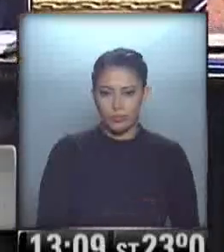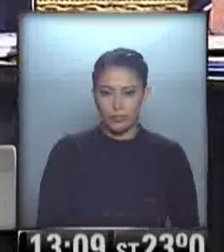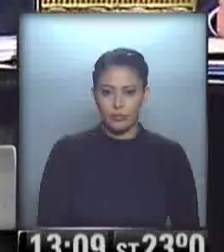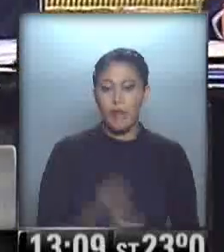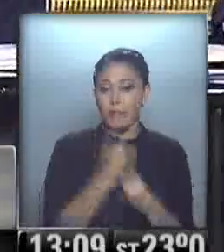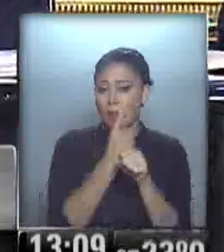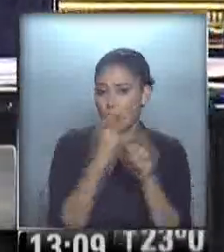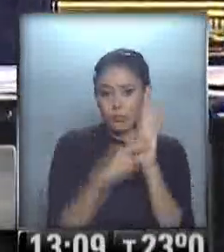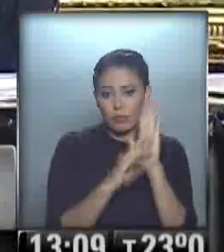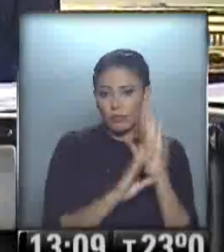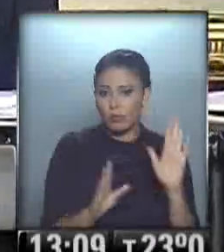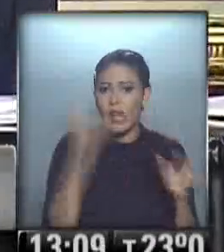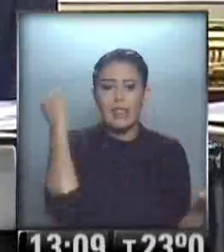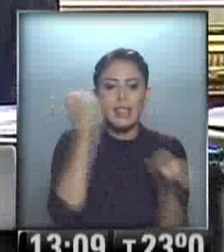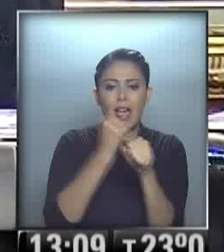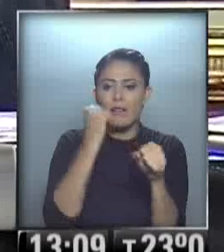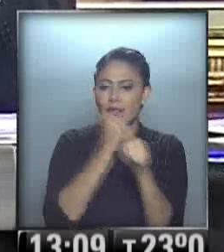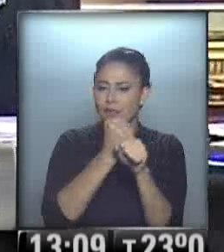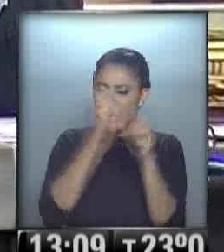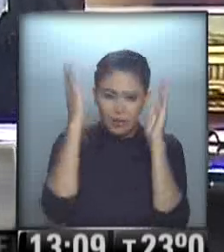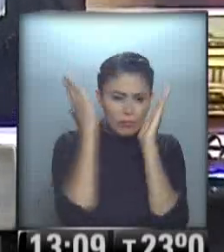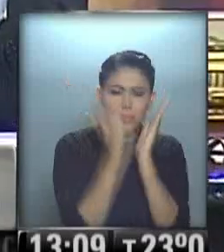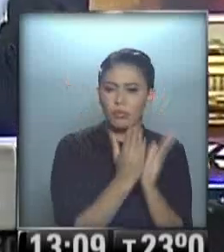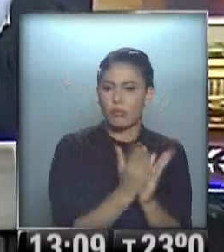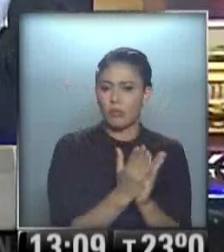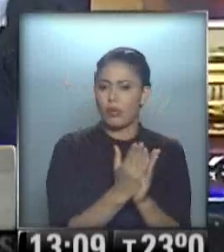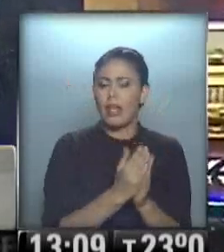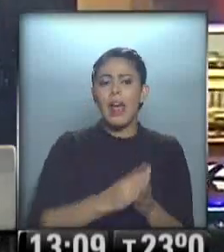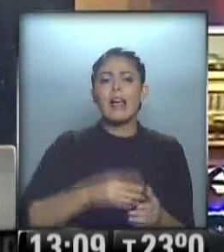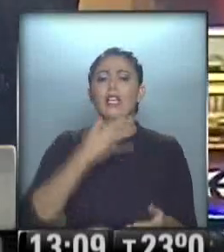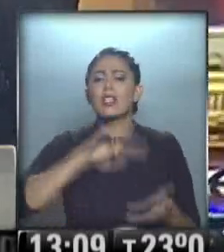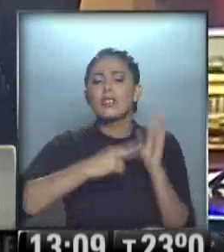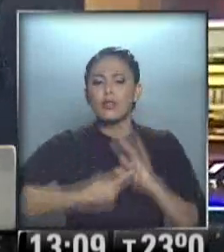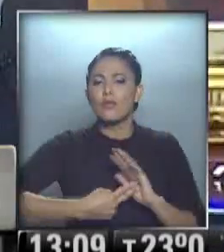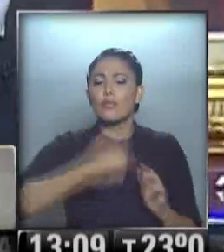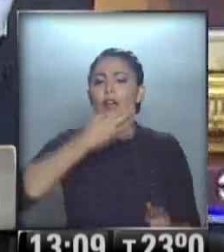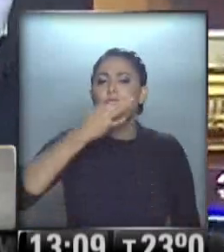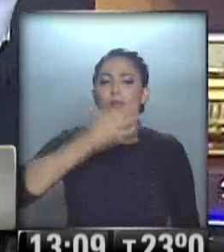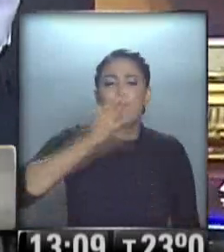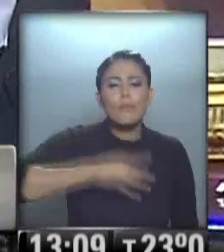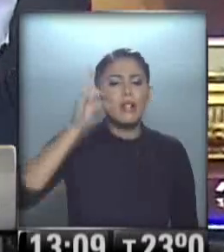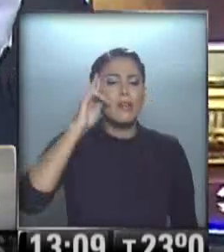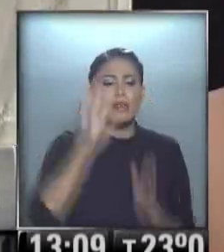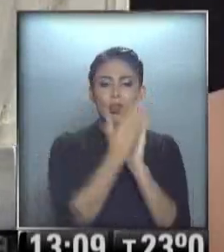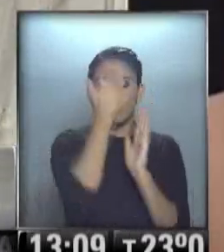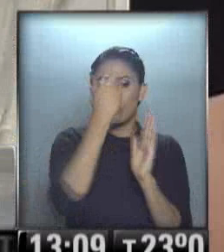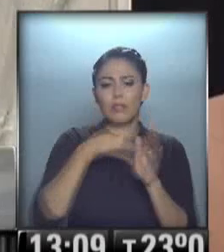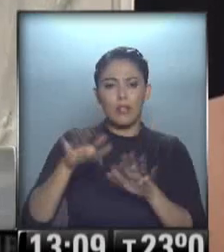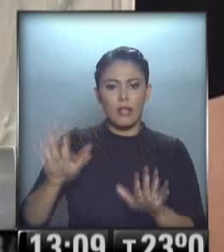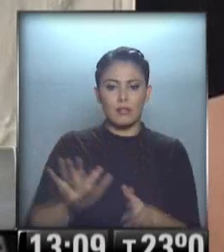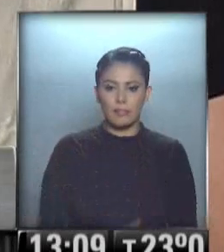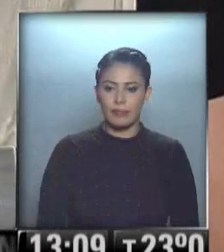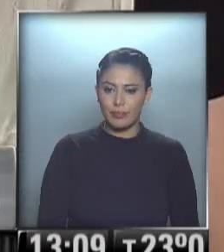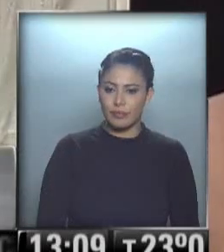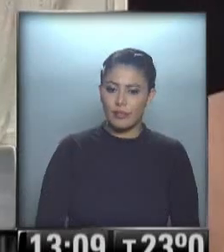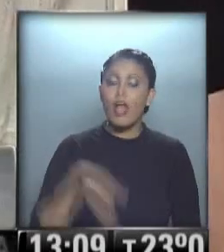Primer punto, trabajar la profundidad de qué se trata el respeto a la Constitución en el marco de lo que estamos viviendo. La Conferencia